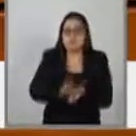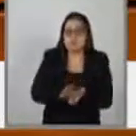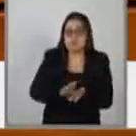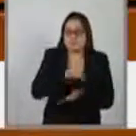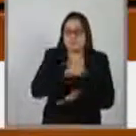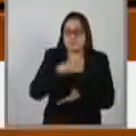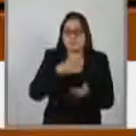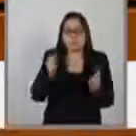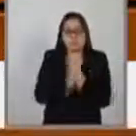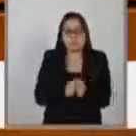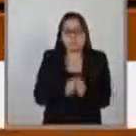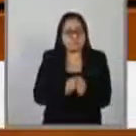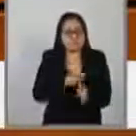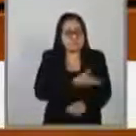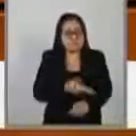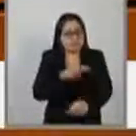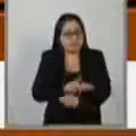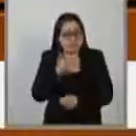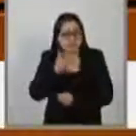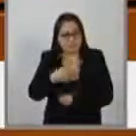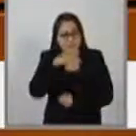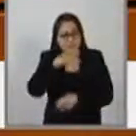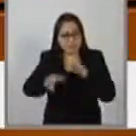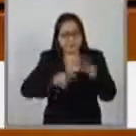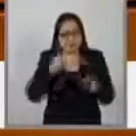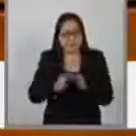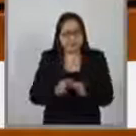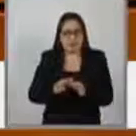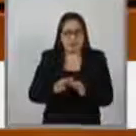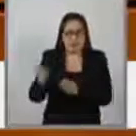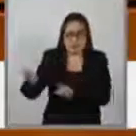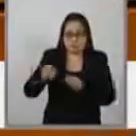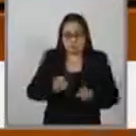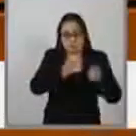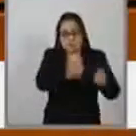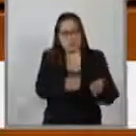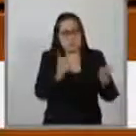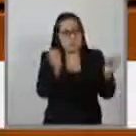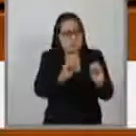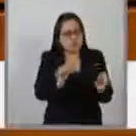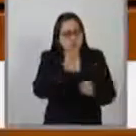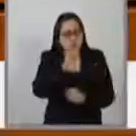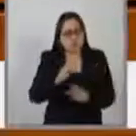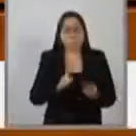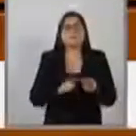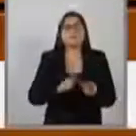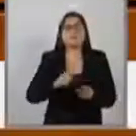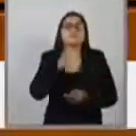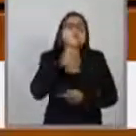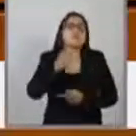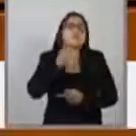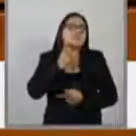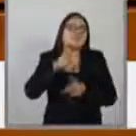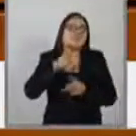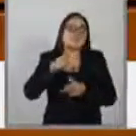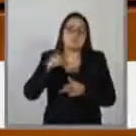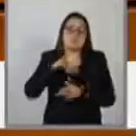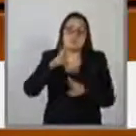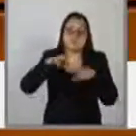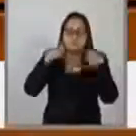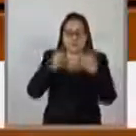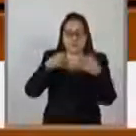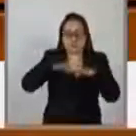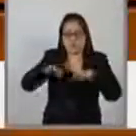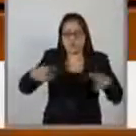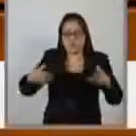ejercidos de manera eficaz, eficiente y sin intermediarios, que la Cámara de Diputados sostenga una reunión de trabajo